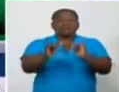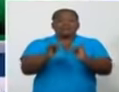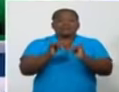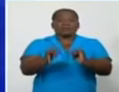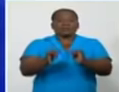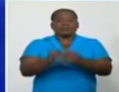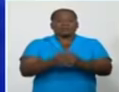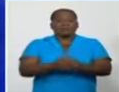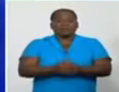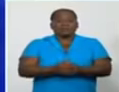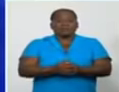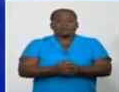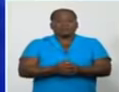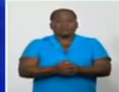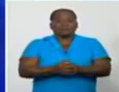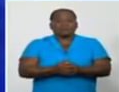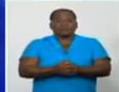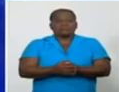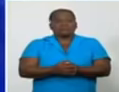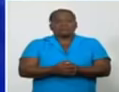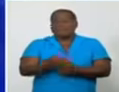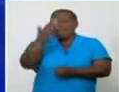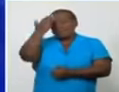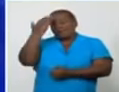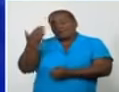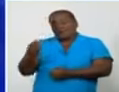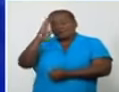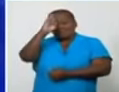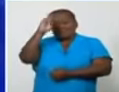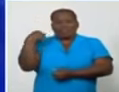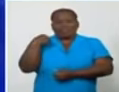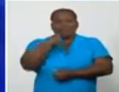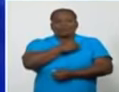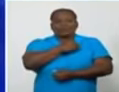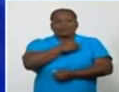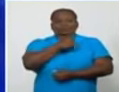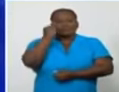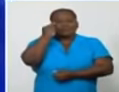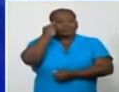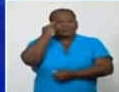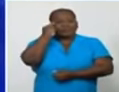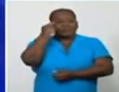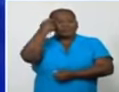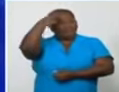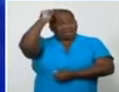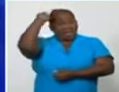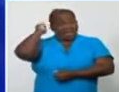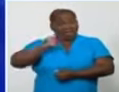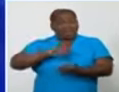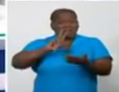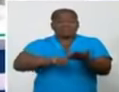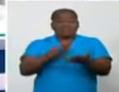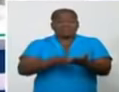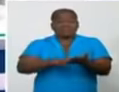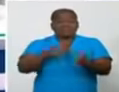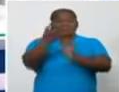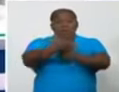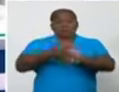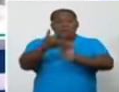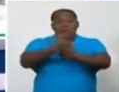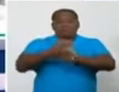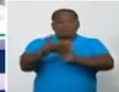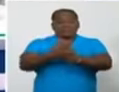situación internacional. Bueno, muchísimas gracias, doctor Francisco Durán García, también a Ania Reigada, nuestra intérprete en lengua de señas que se incorporó